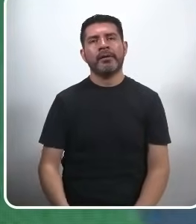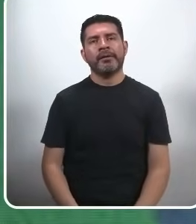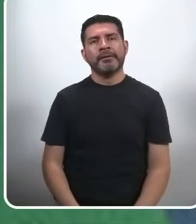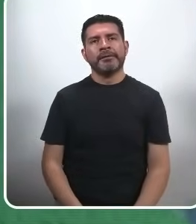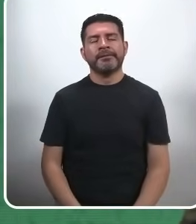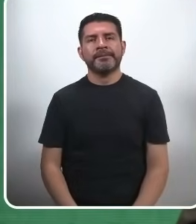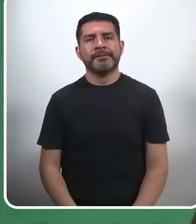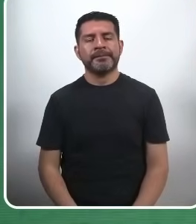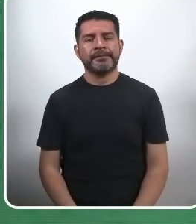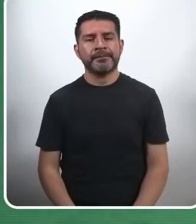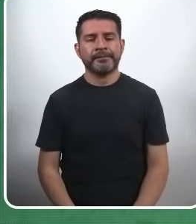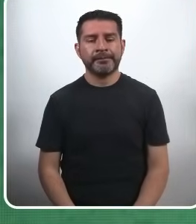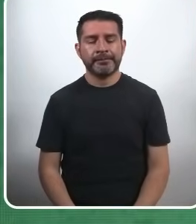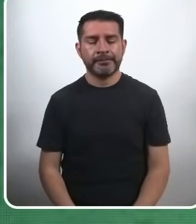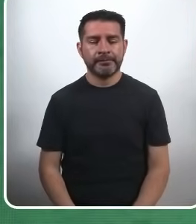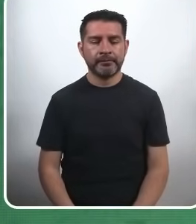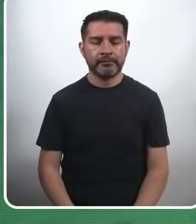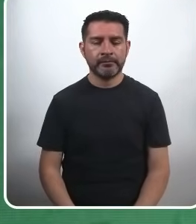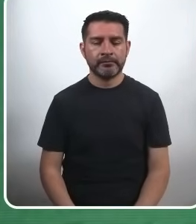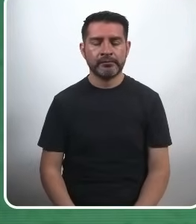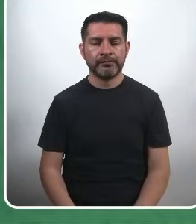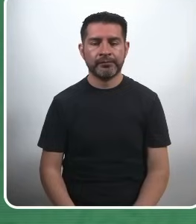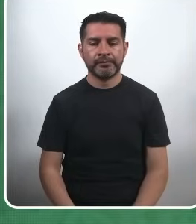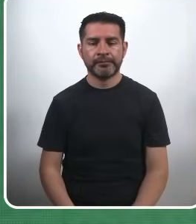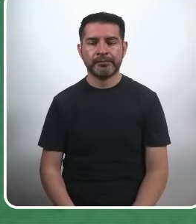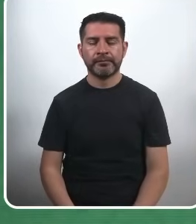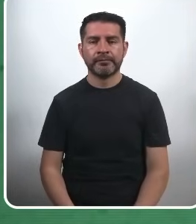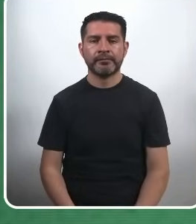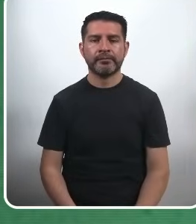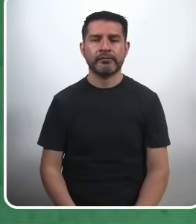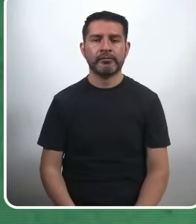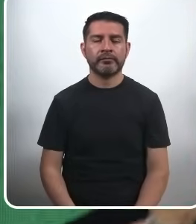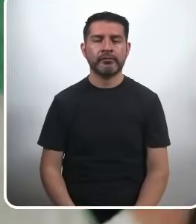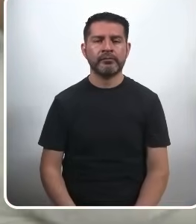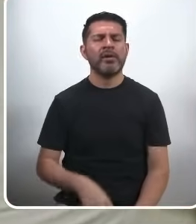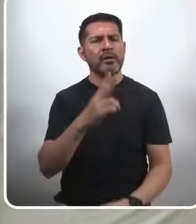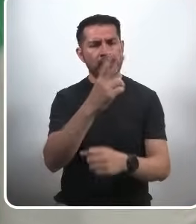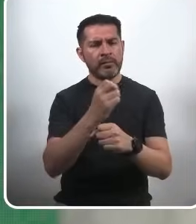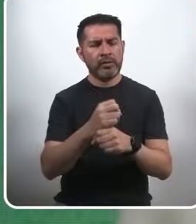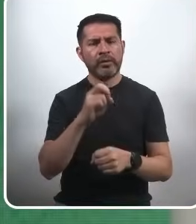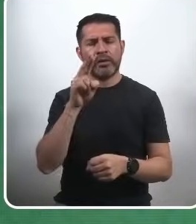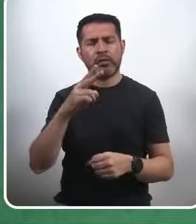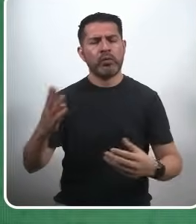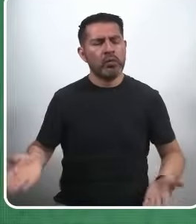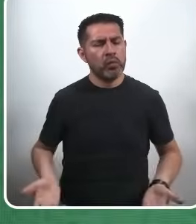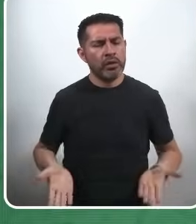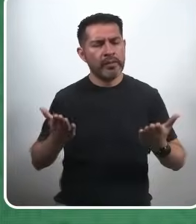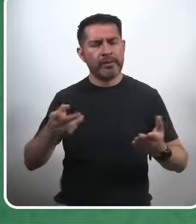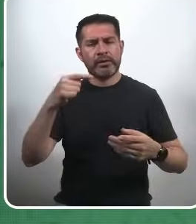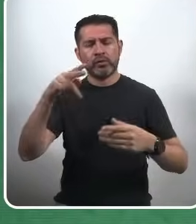humano. Cierre sus ojos. Si quiere, puede levantar sus manos o solo abrir sus manos al